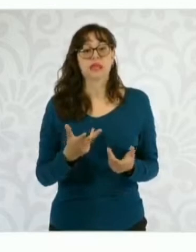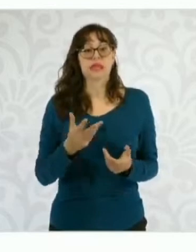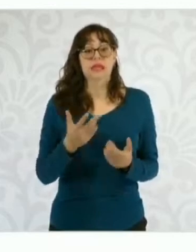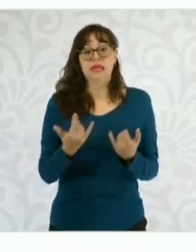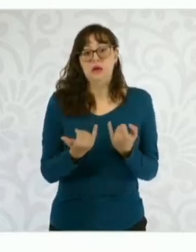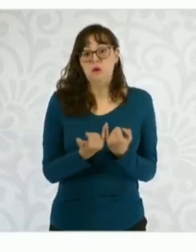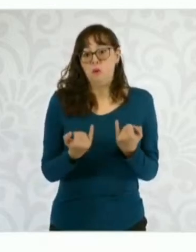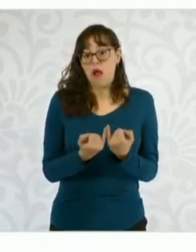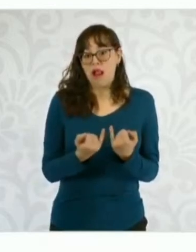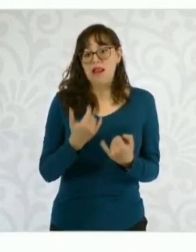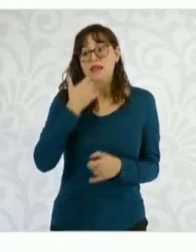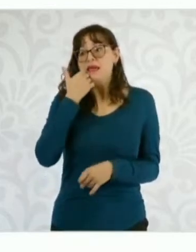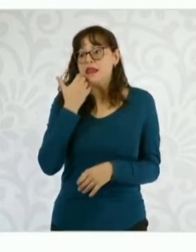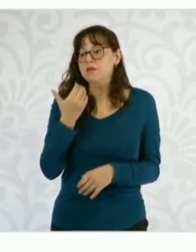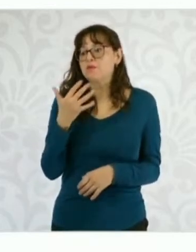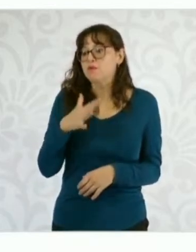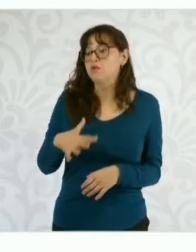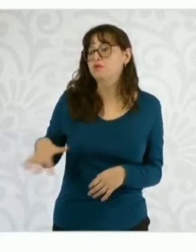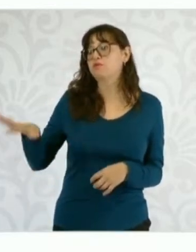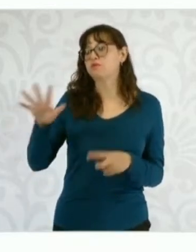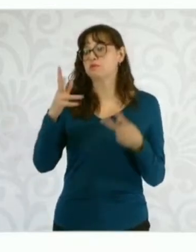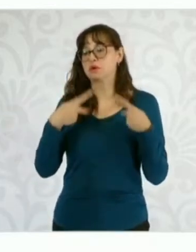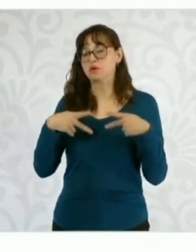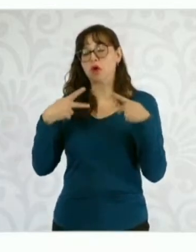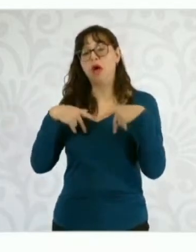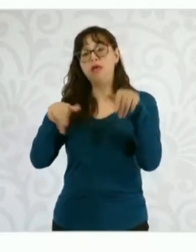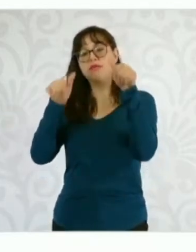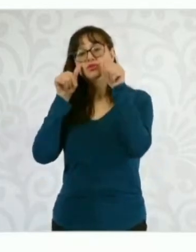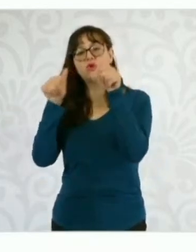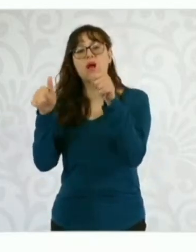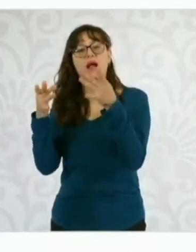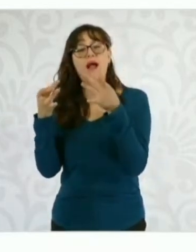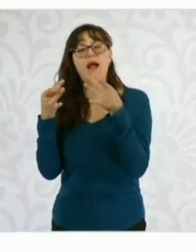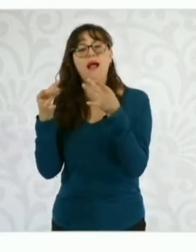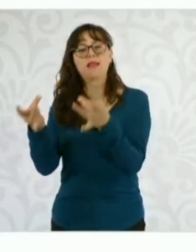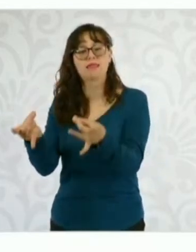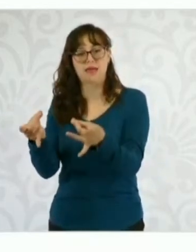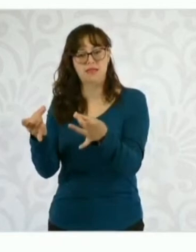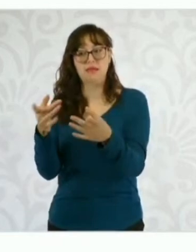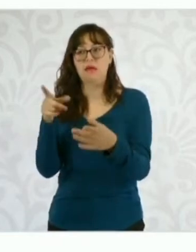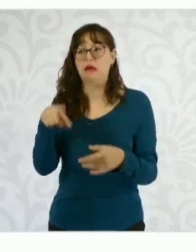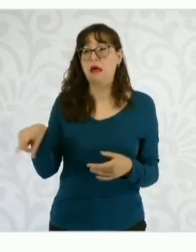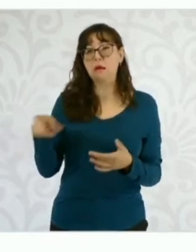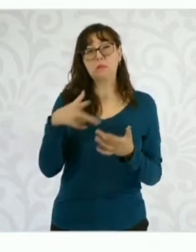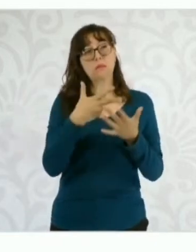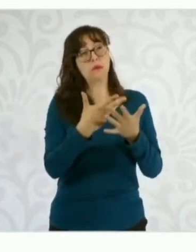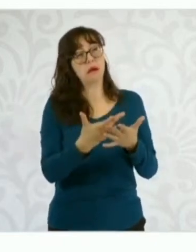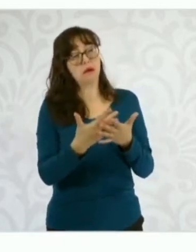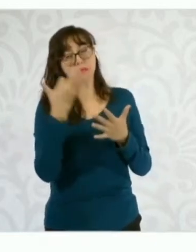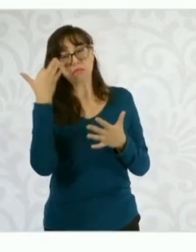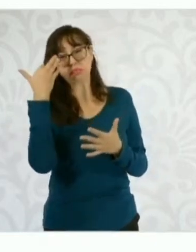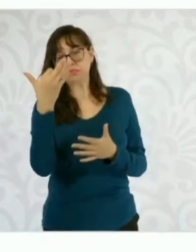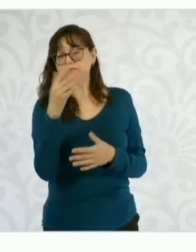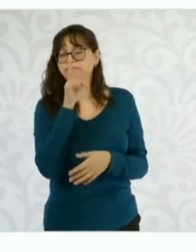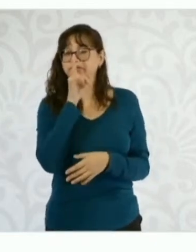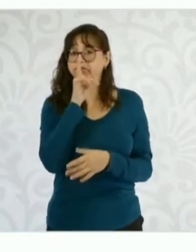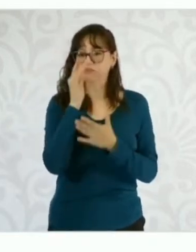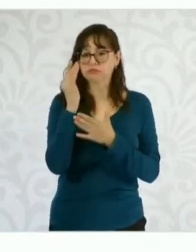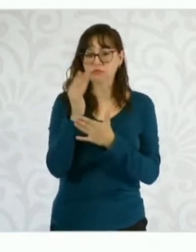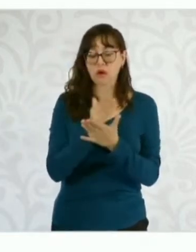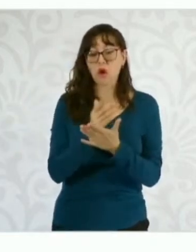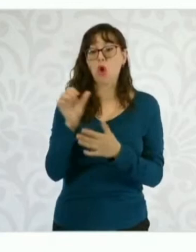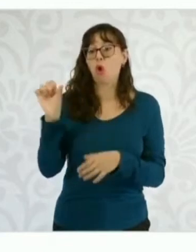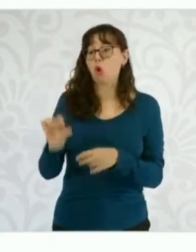la atención médica y reducir los tiempos de espera. Nos acompañan hoy, por ejemplo,